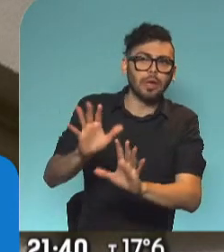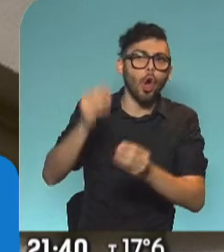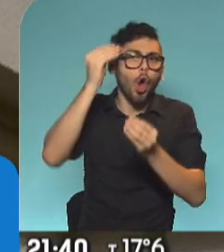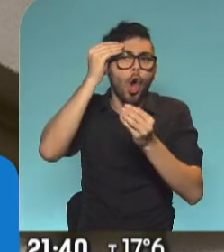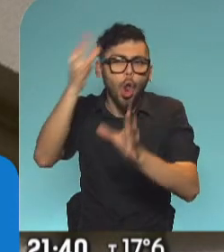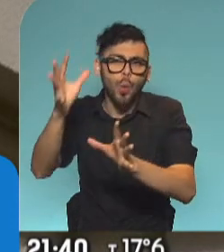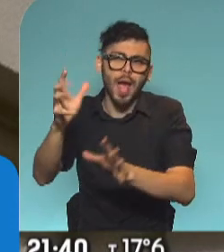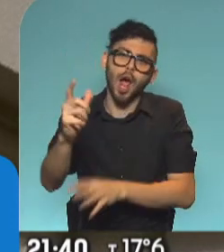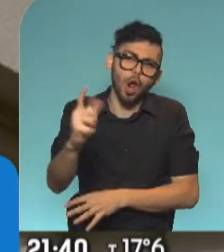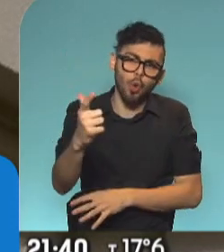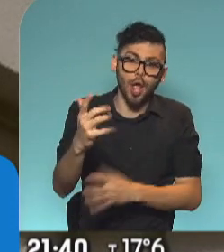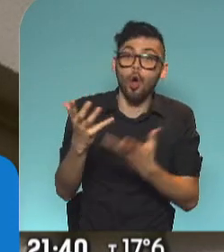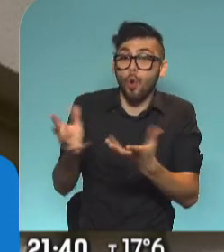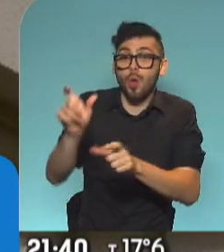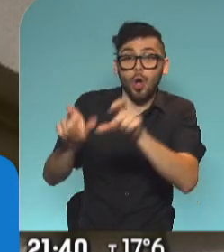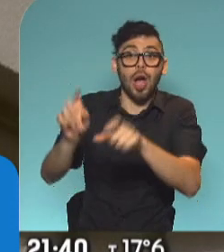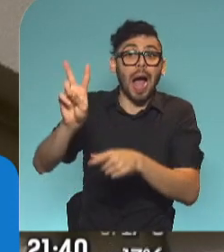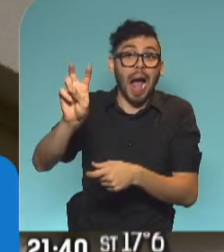por supuesto se contemplan a los inquilinos